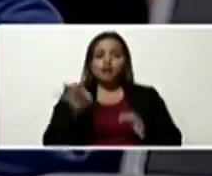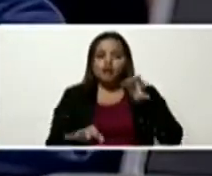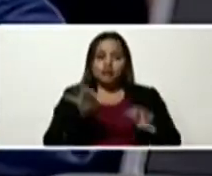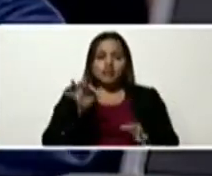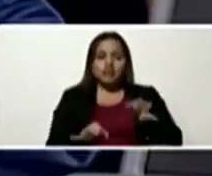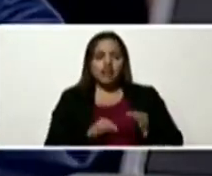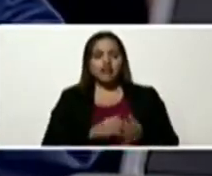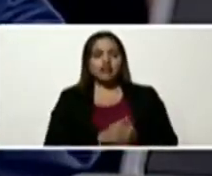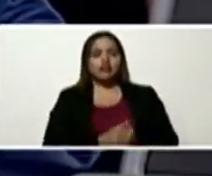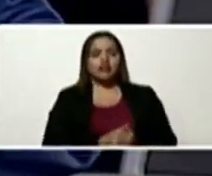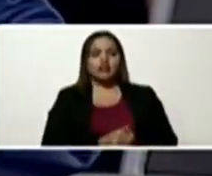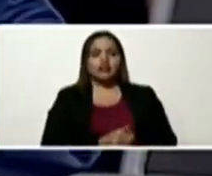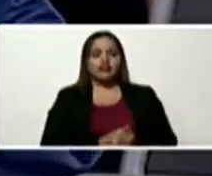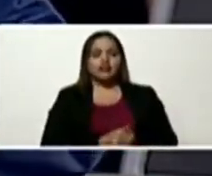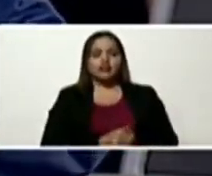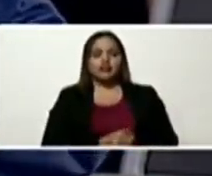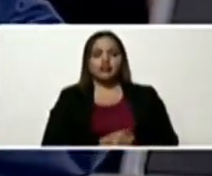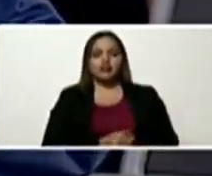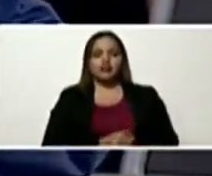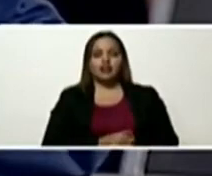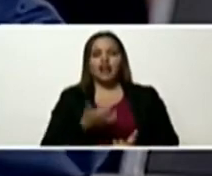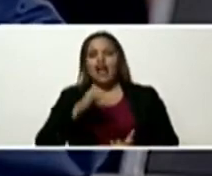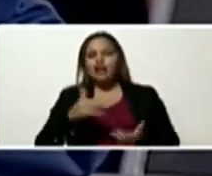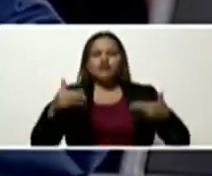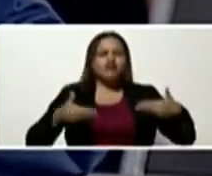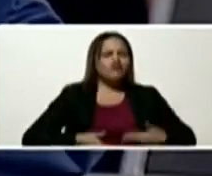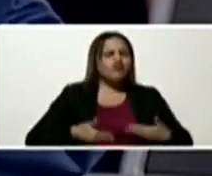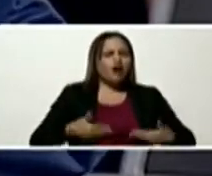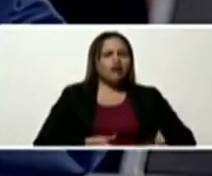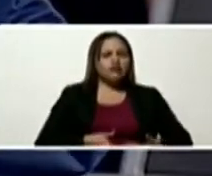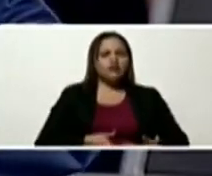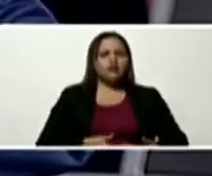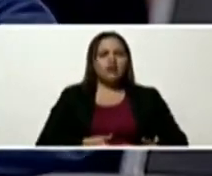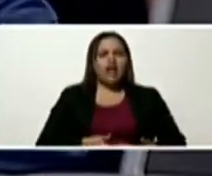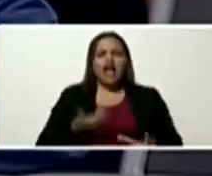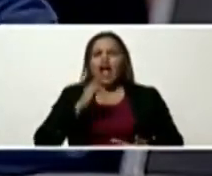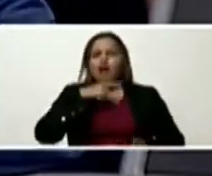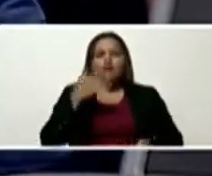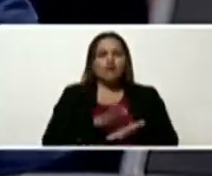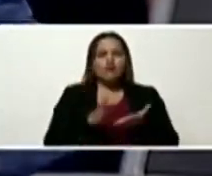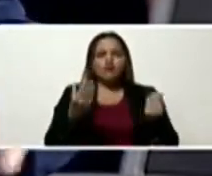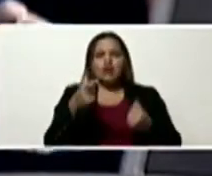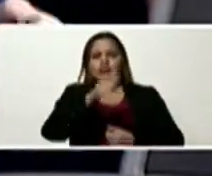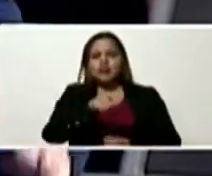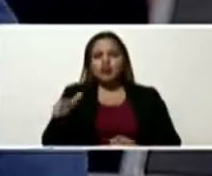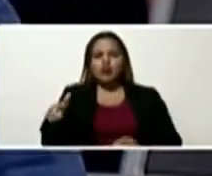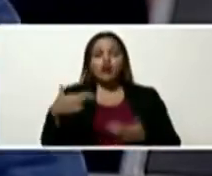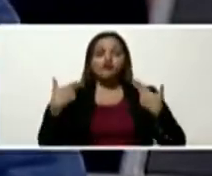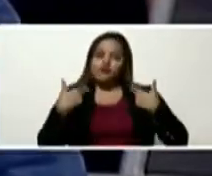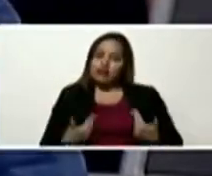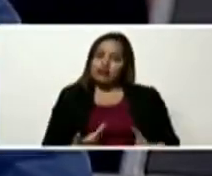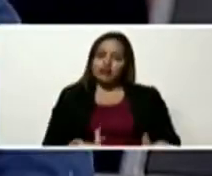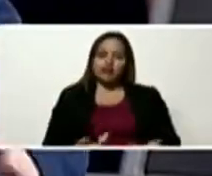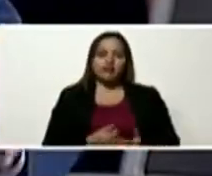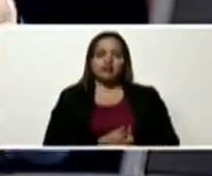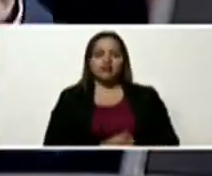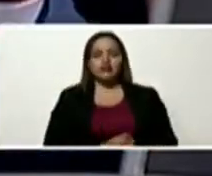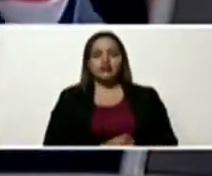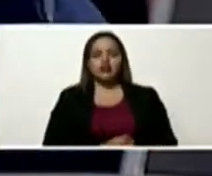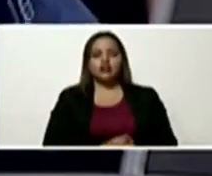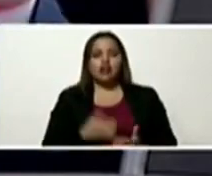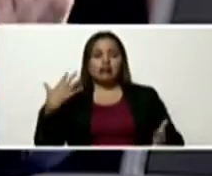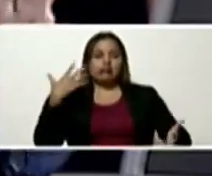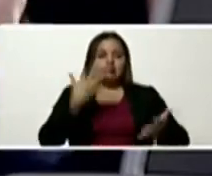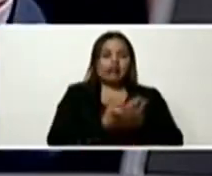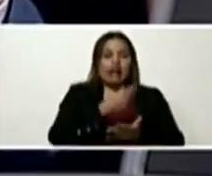justicia por la cual se ha luchado, por la cual han caído muchos seres humanos y que en esa